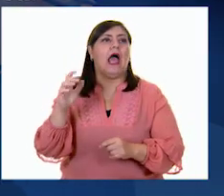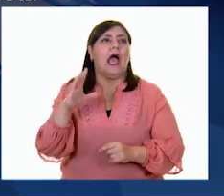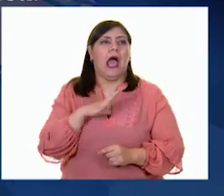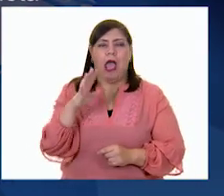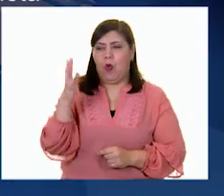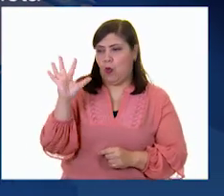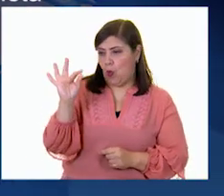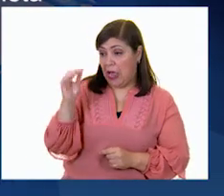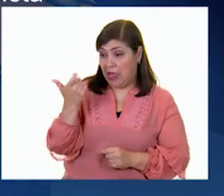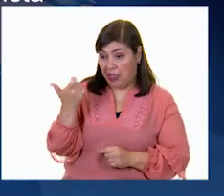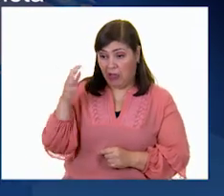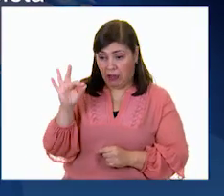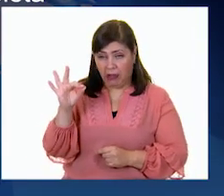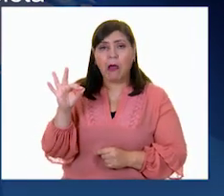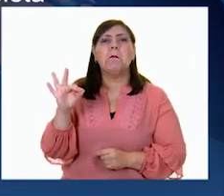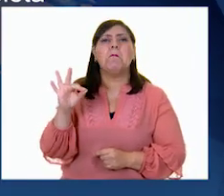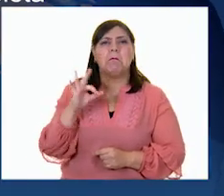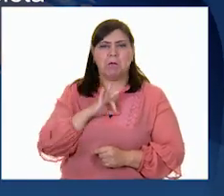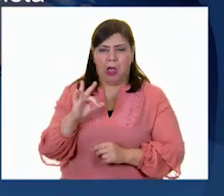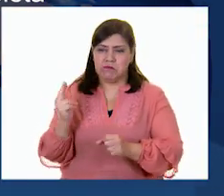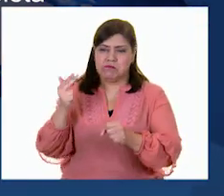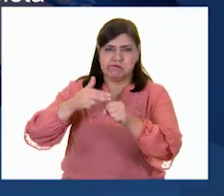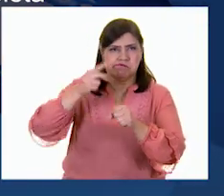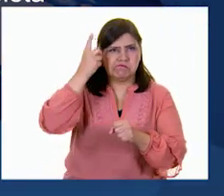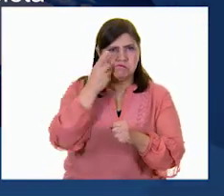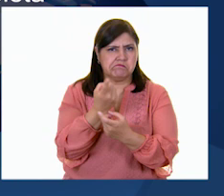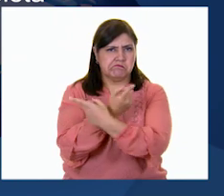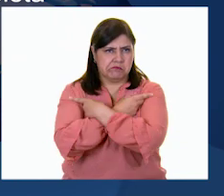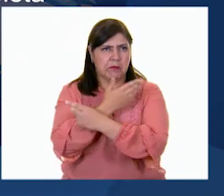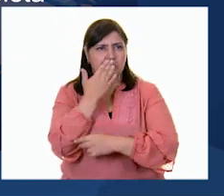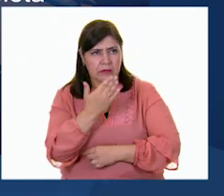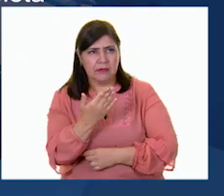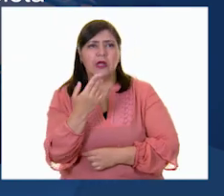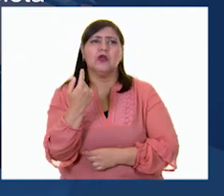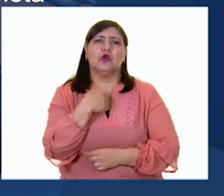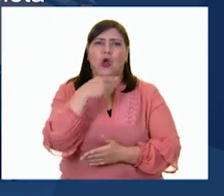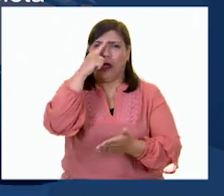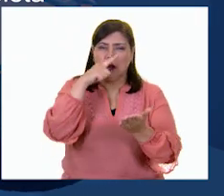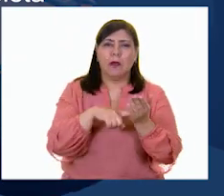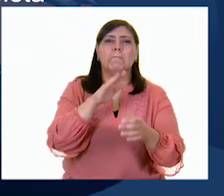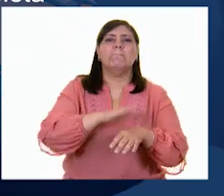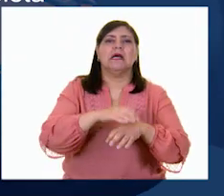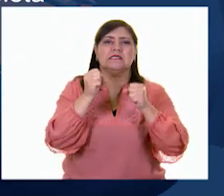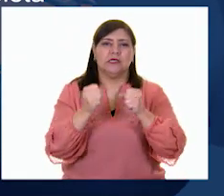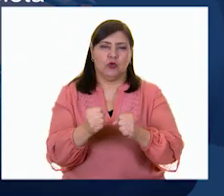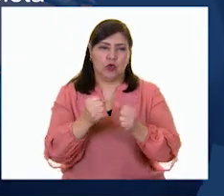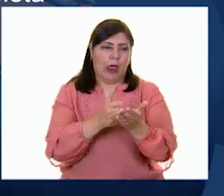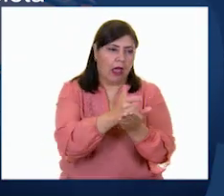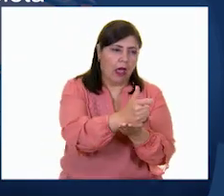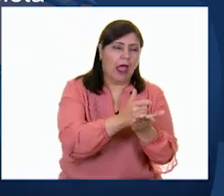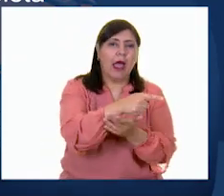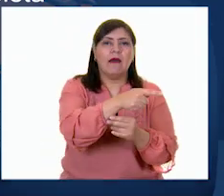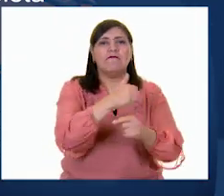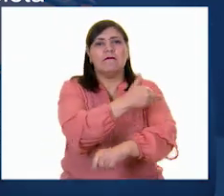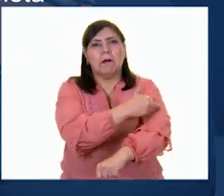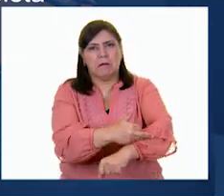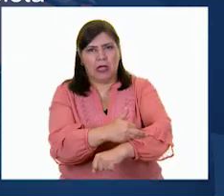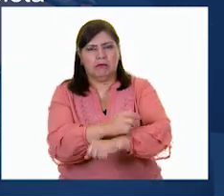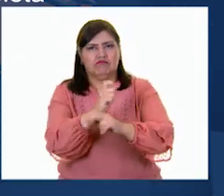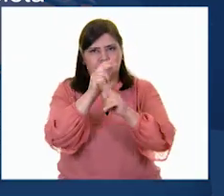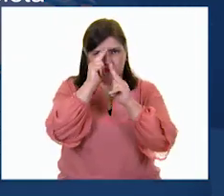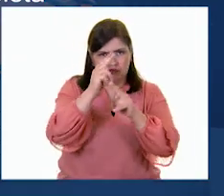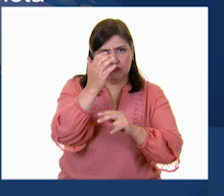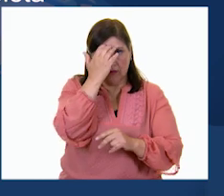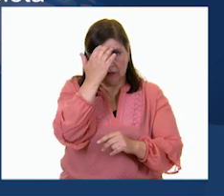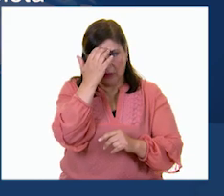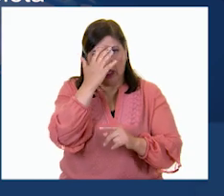se obtiene una asistencia decente. Para estos casos me parece mejor buscar una familia conocida y honorable de las muchas